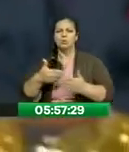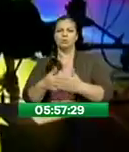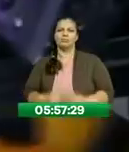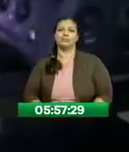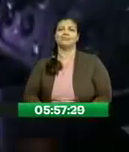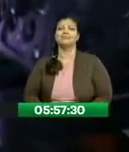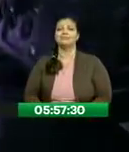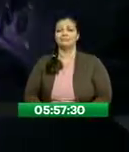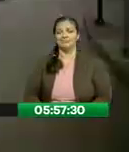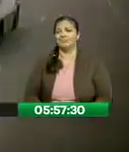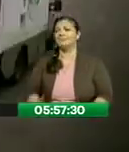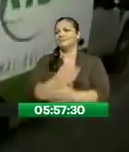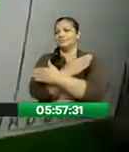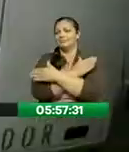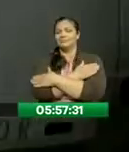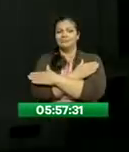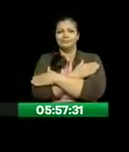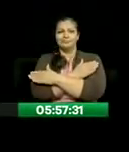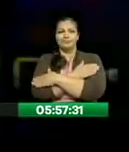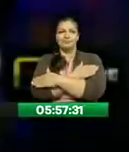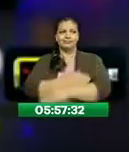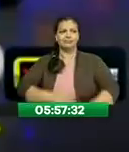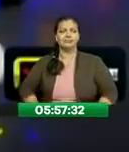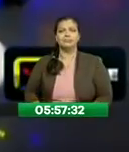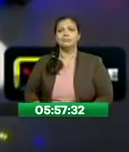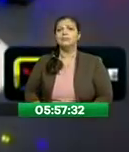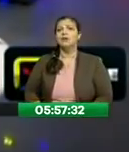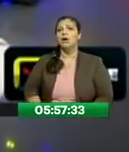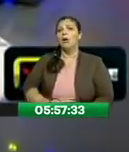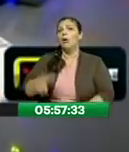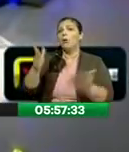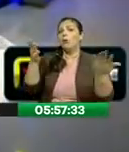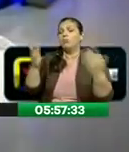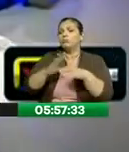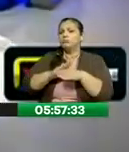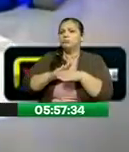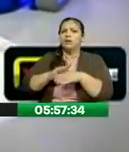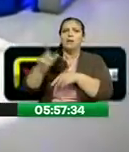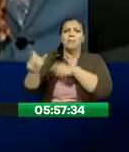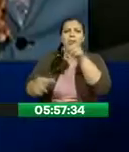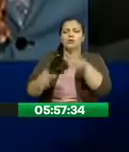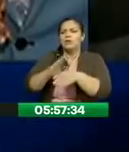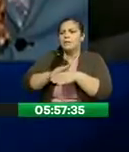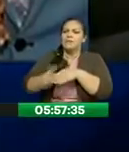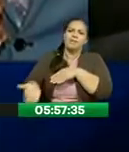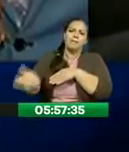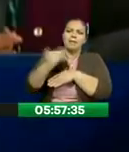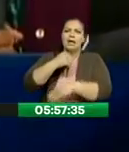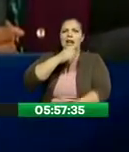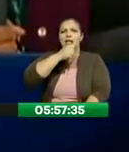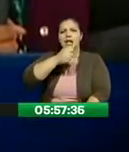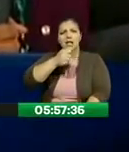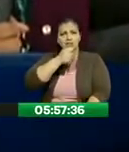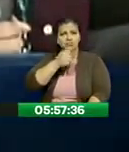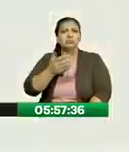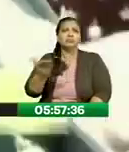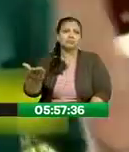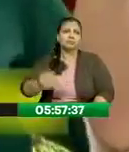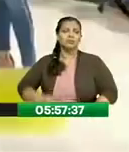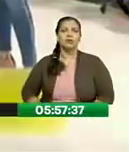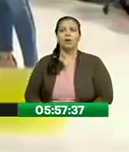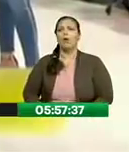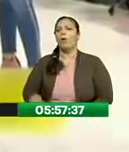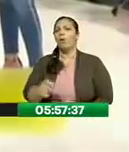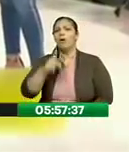Todos los talentos, anchor, gente de invitados también son parte del crecimiento de este canal. También tenemos hasta la persona que barre